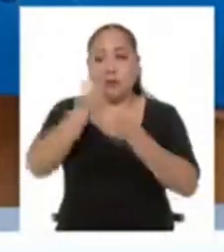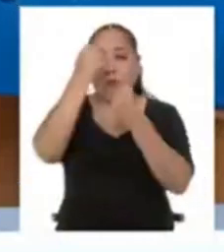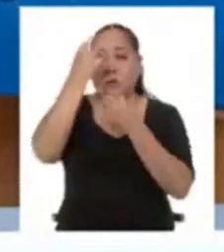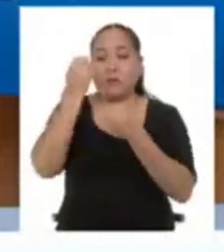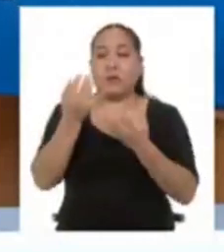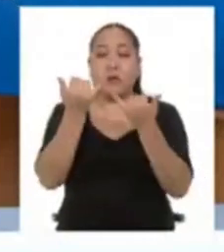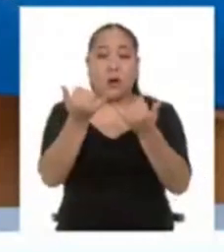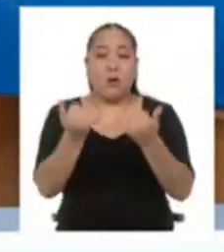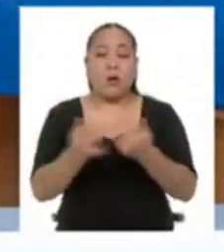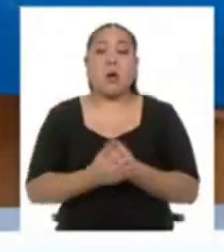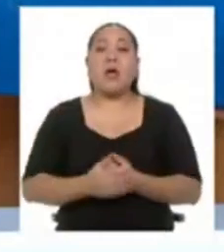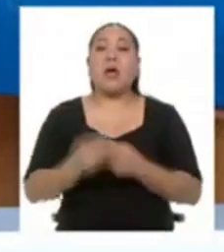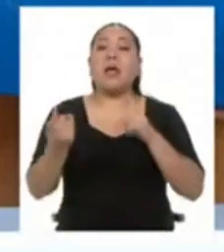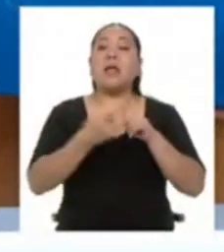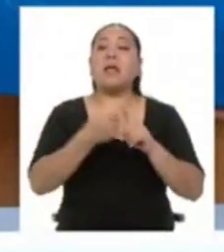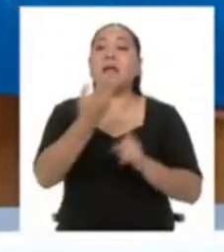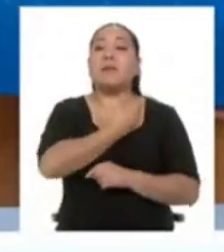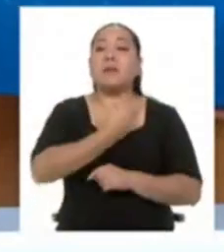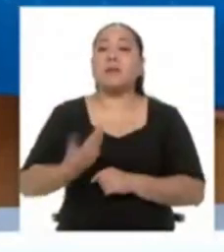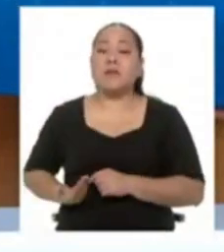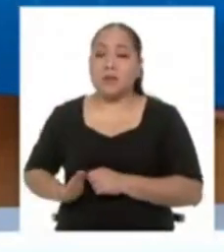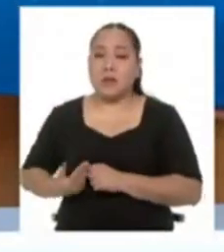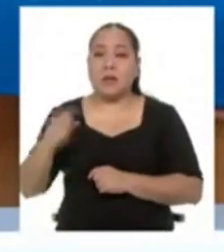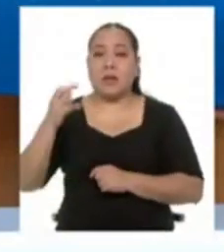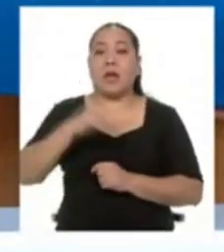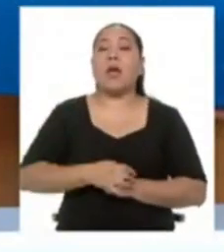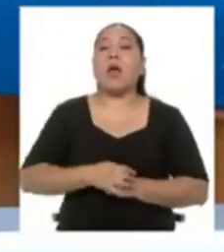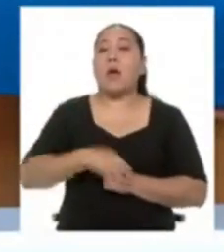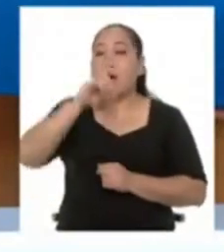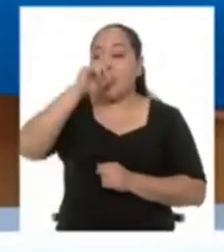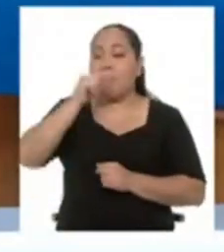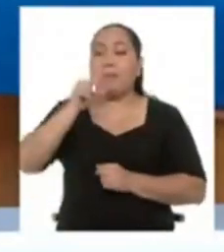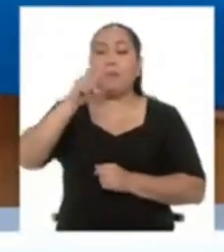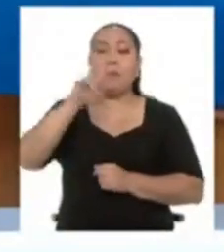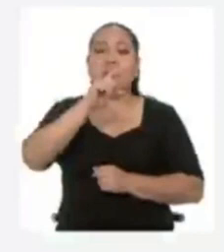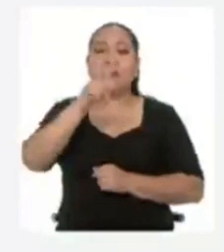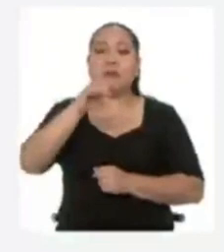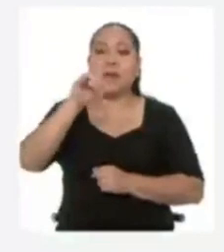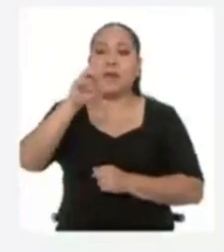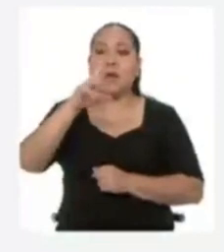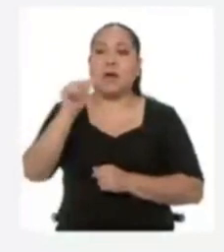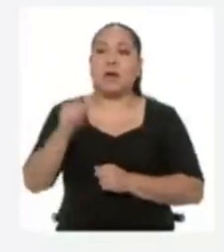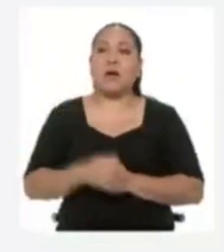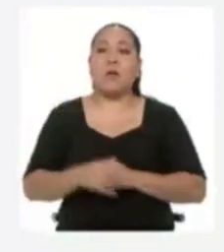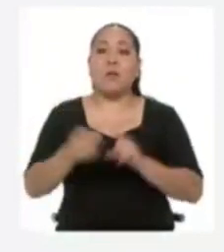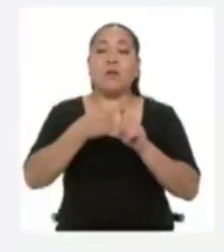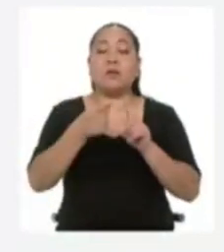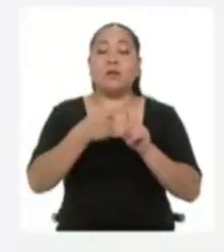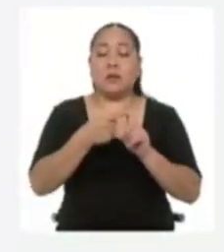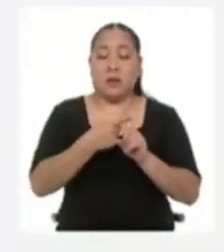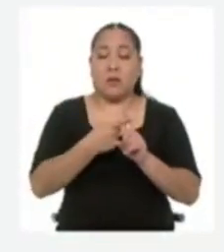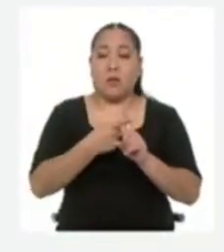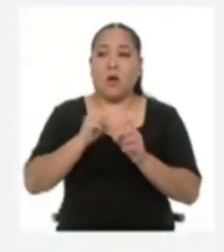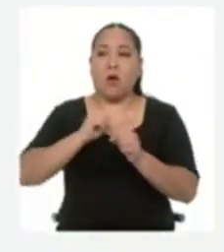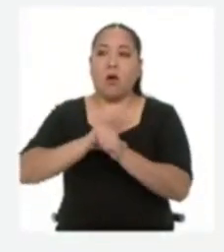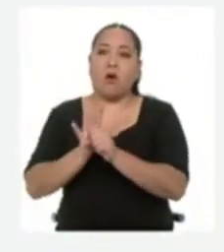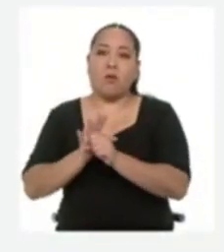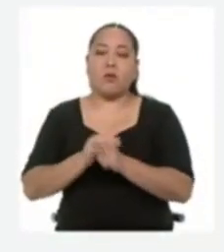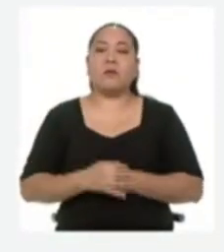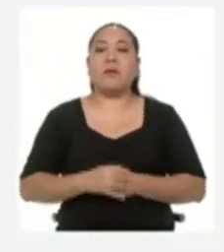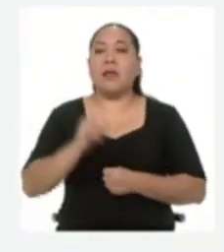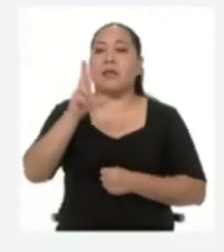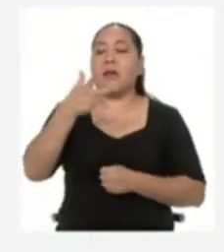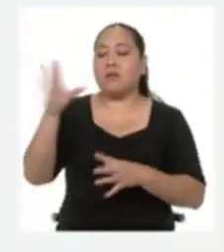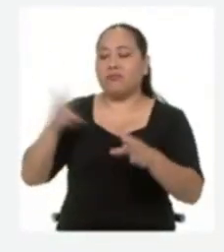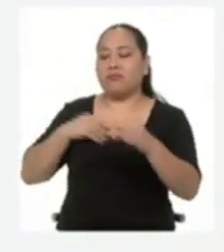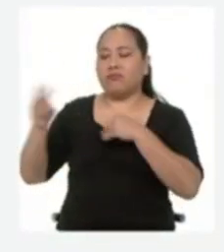Información reciente, el expresidente de la República, Martín Vizcarra, da positivo al test de COVID-19. La tercera